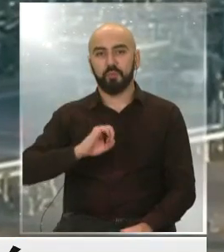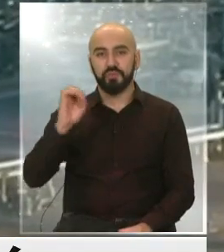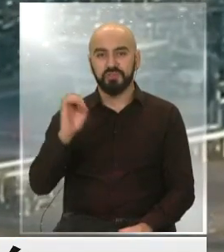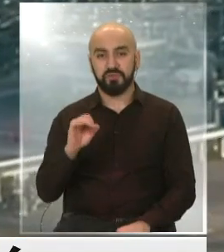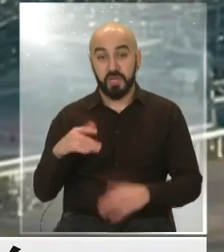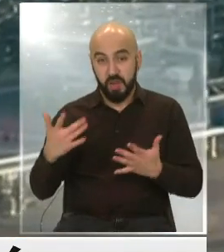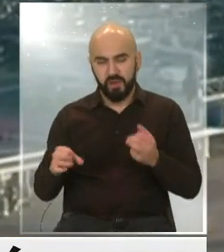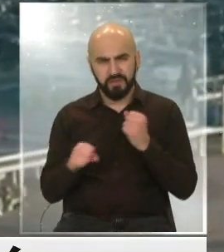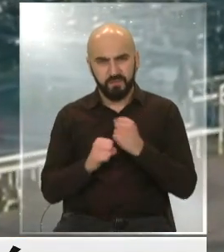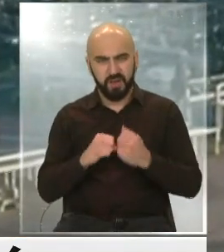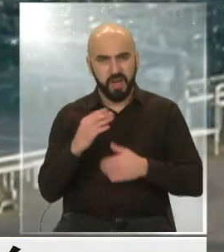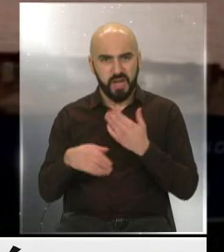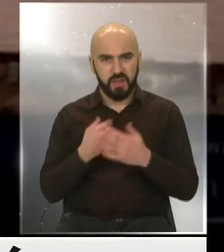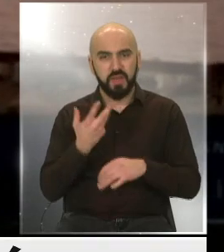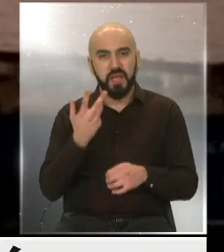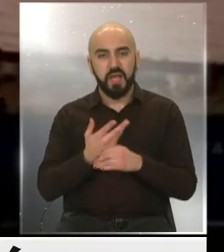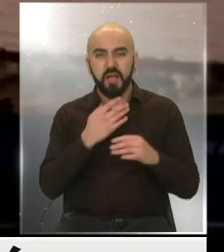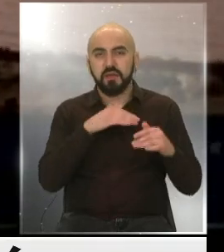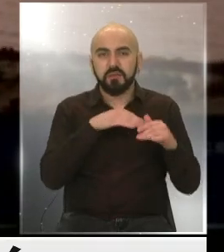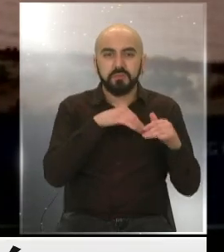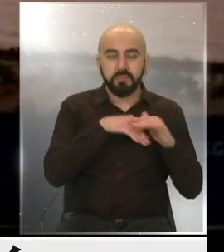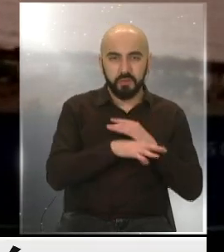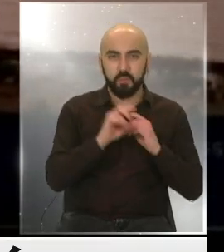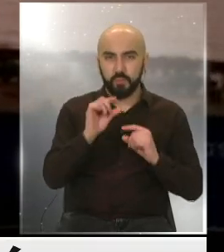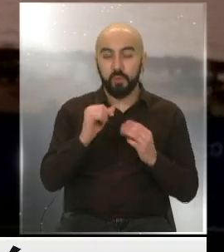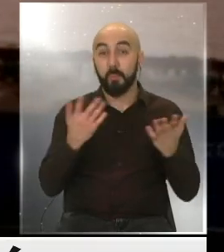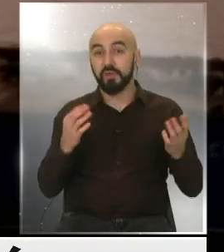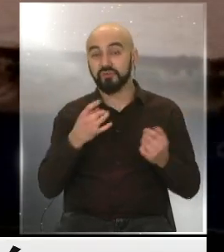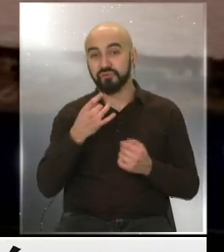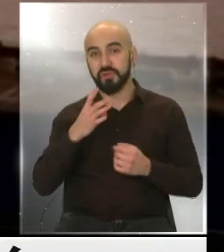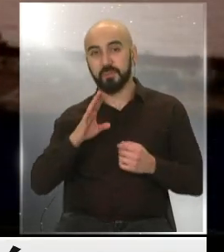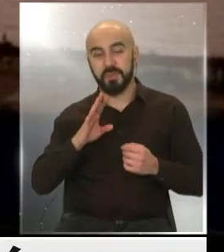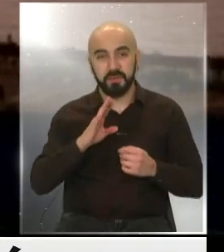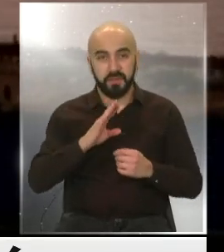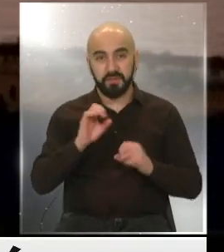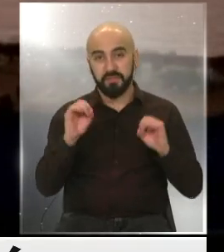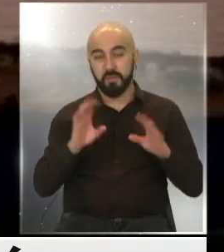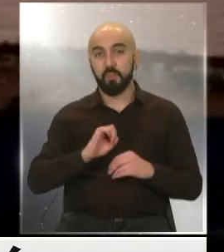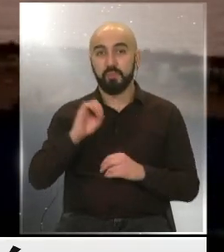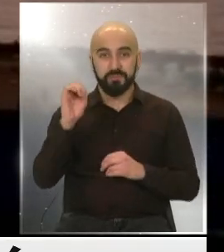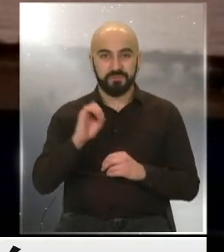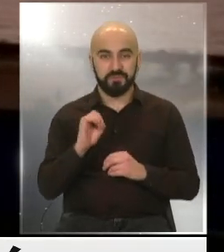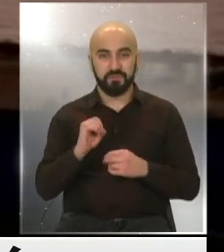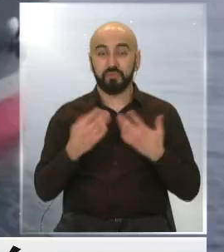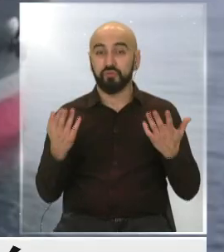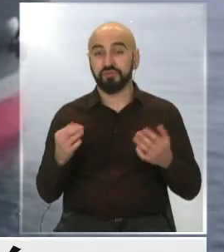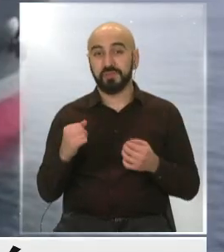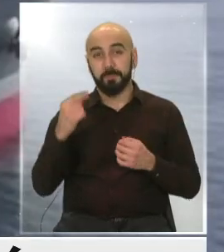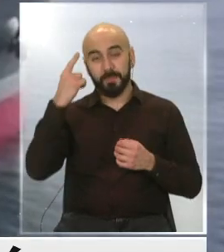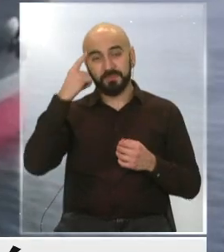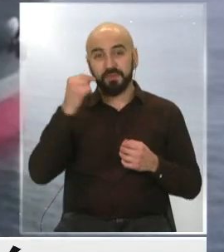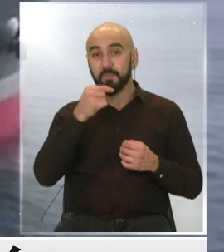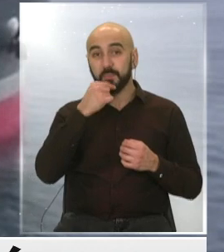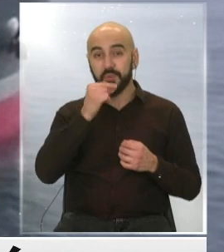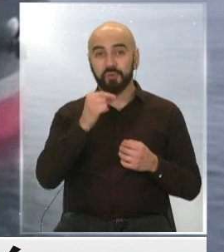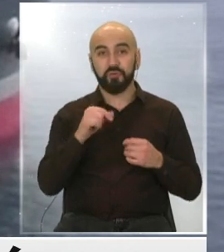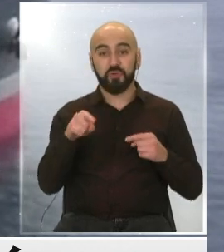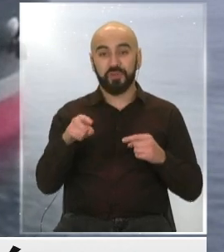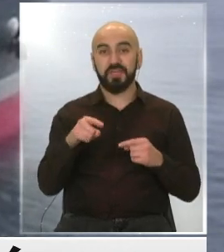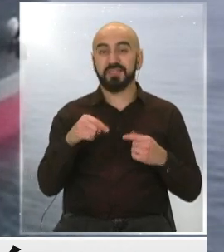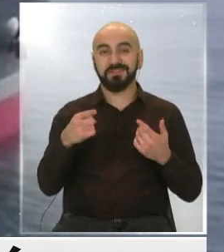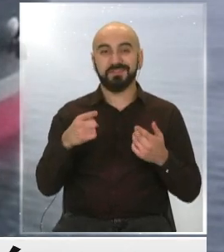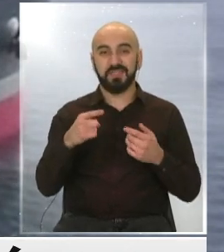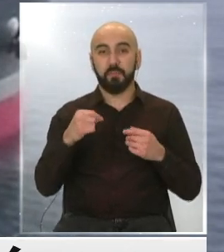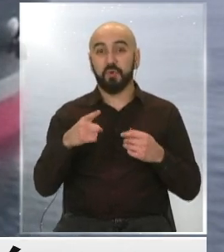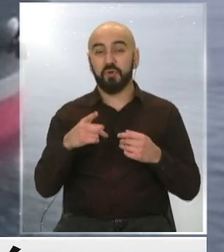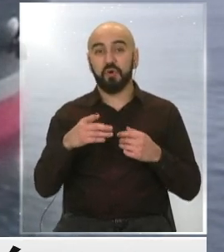reserva, pero eso cubre solo el 10% de la demanda diaria y es por eso que estiman que dentro de poco esa distribución a